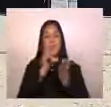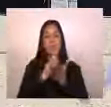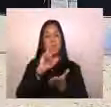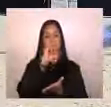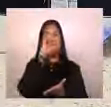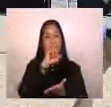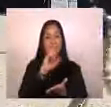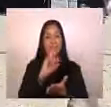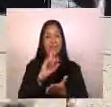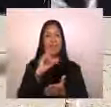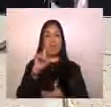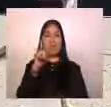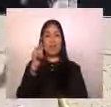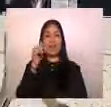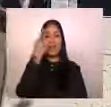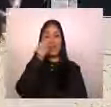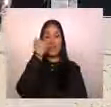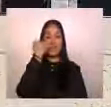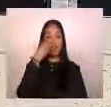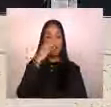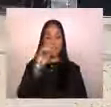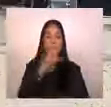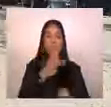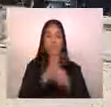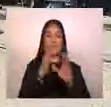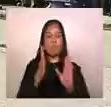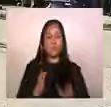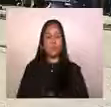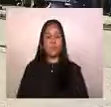al Colegio Clásico Guatemalteco.